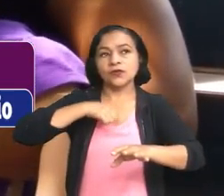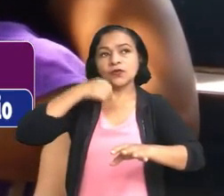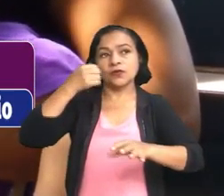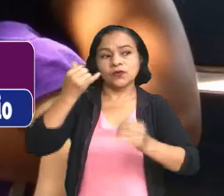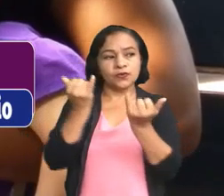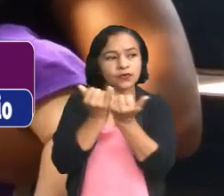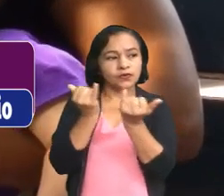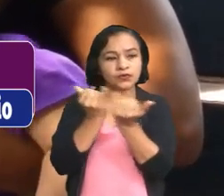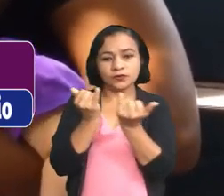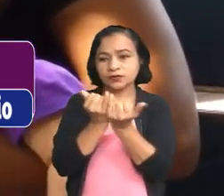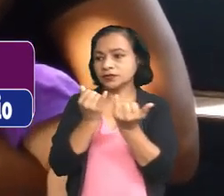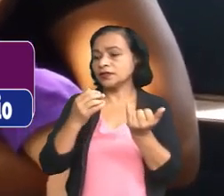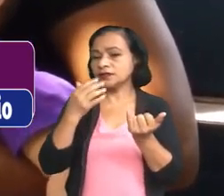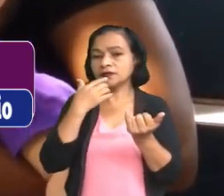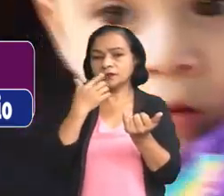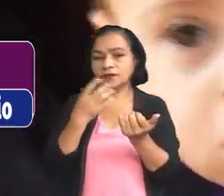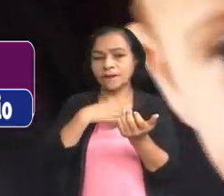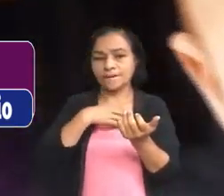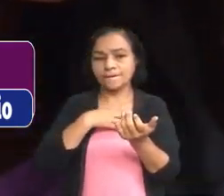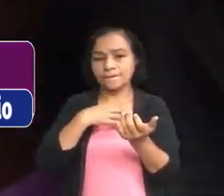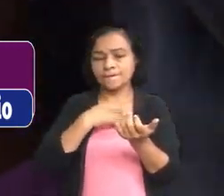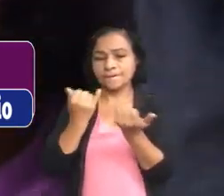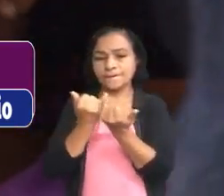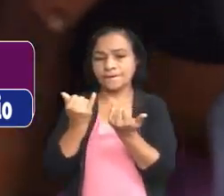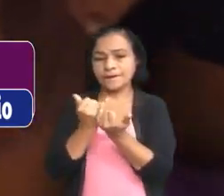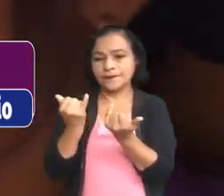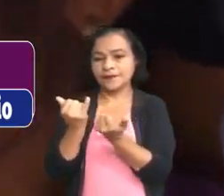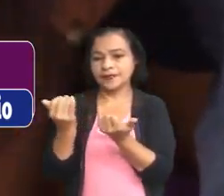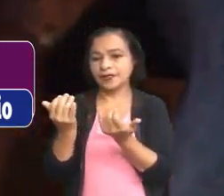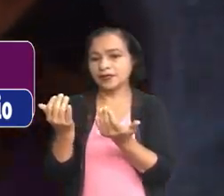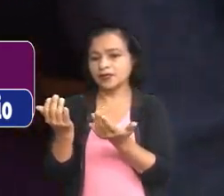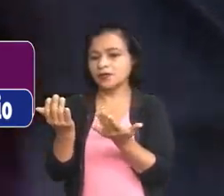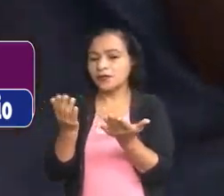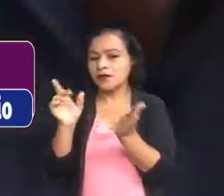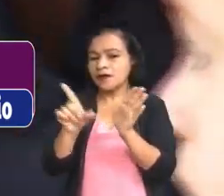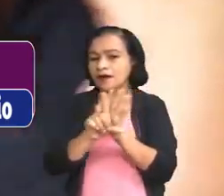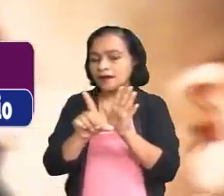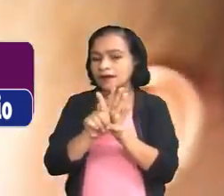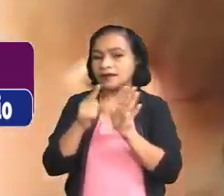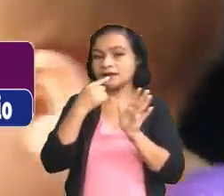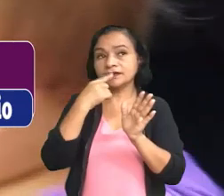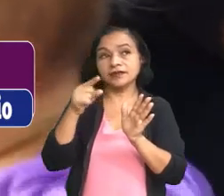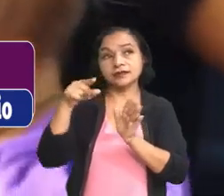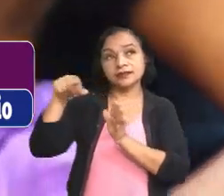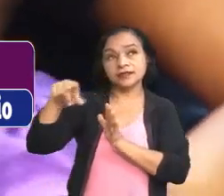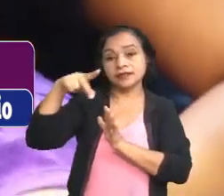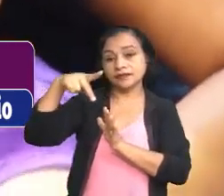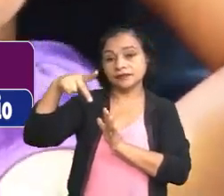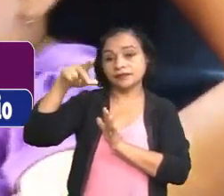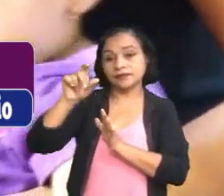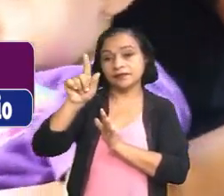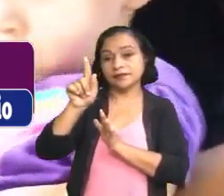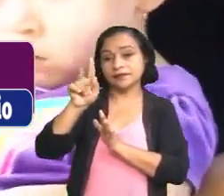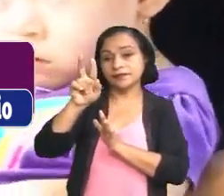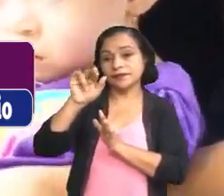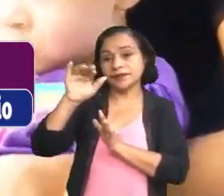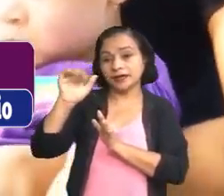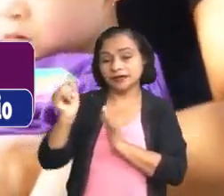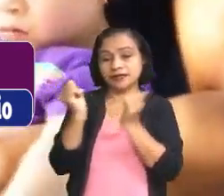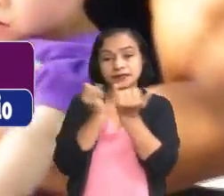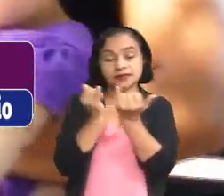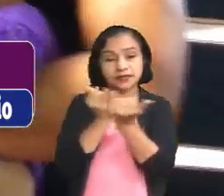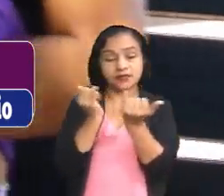eso, esa gran voluntad. A la par de esta parte de leyes que señalaba Patricia, también se